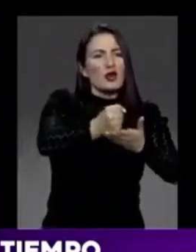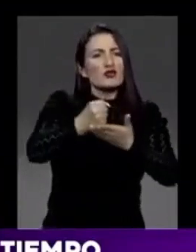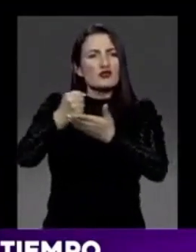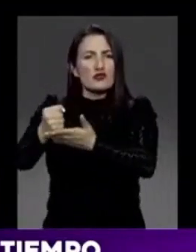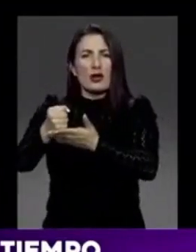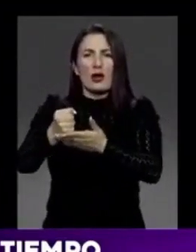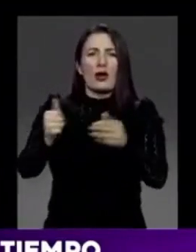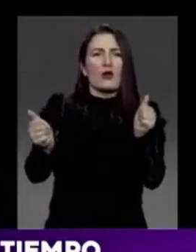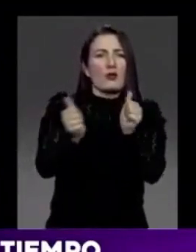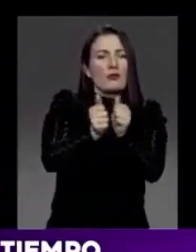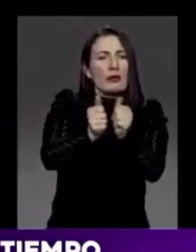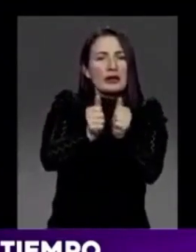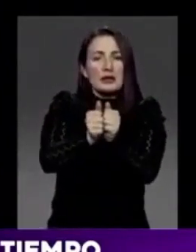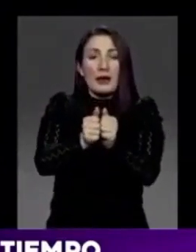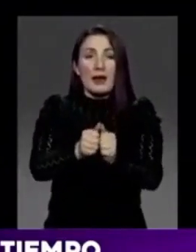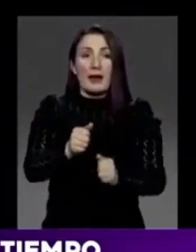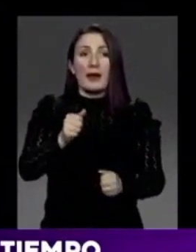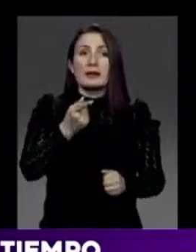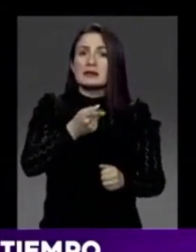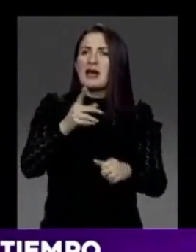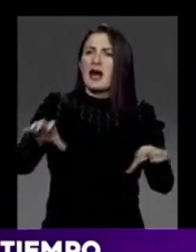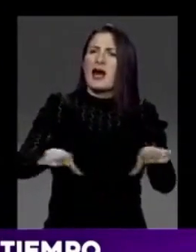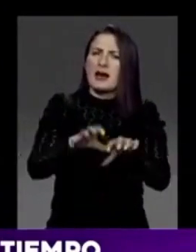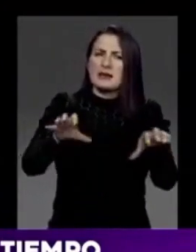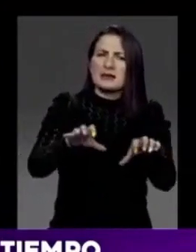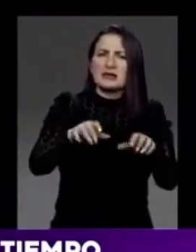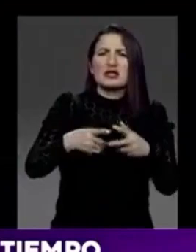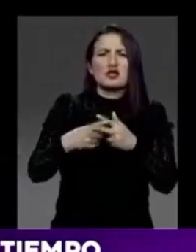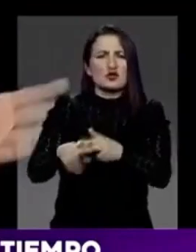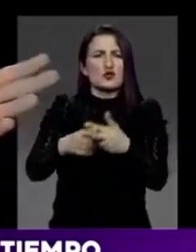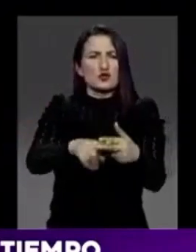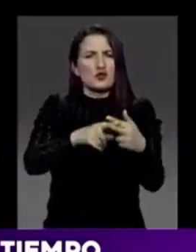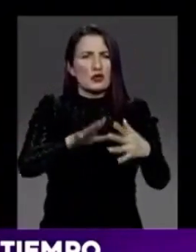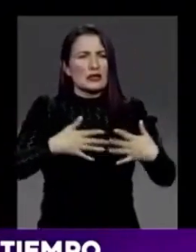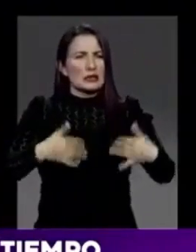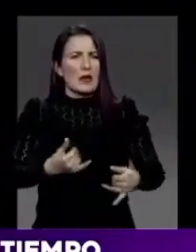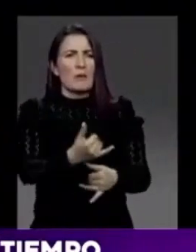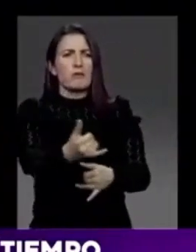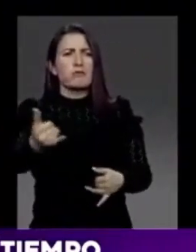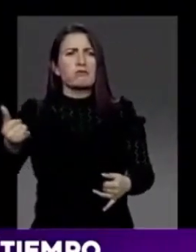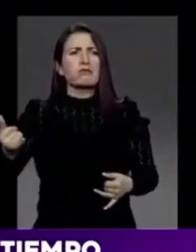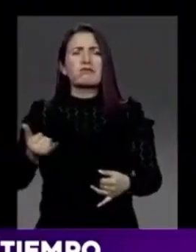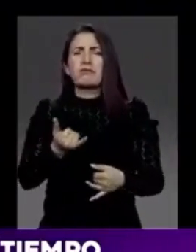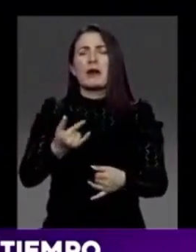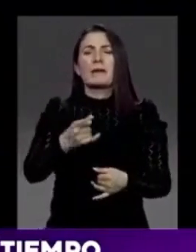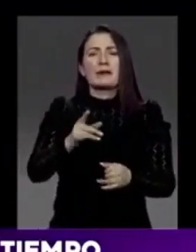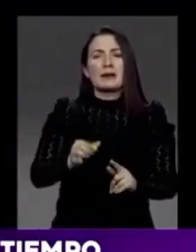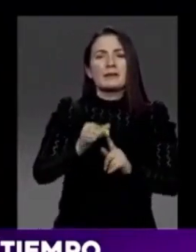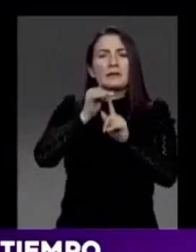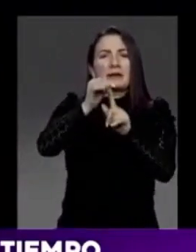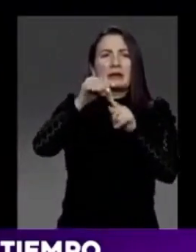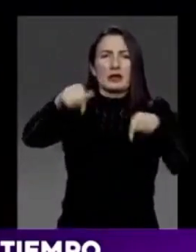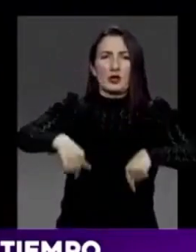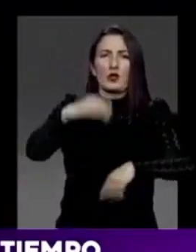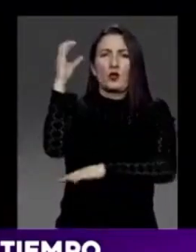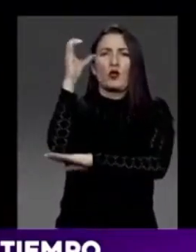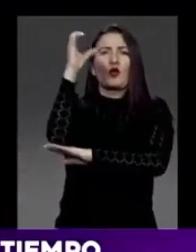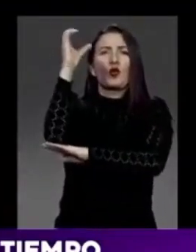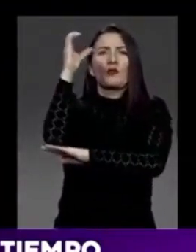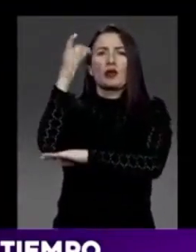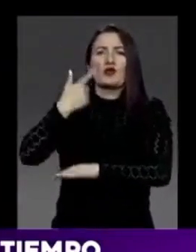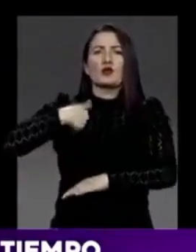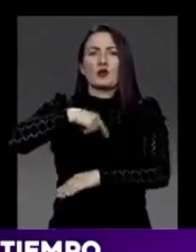acompañarlos que la rap se convierte en ese instrumento de acompañamiento de lo que ya existe mire lo que es interesante que en colombia nosotros